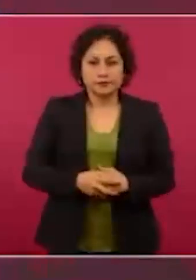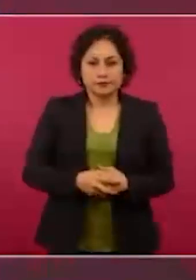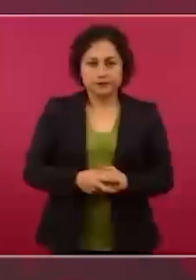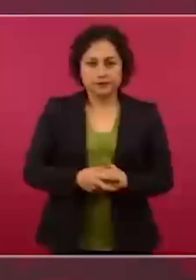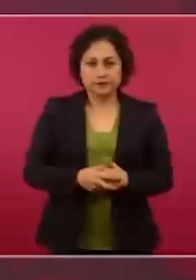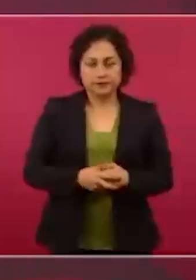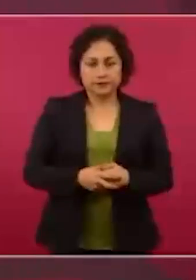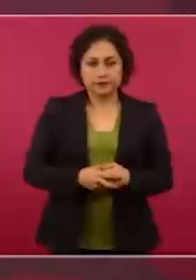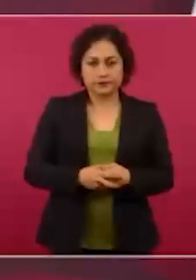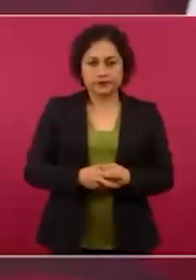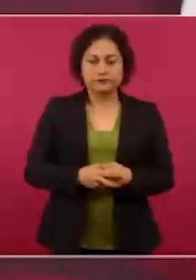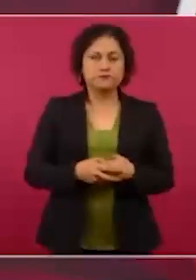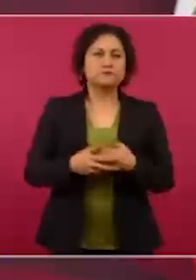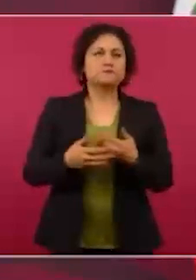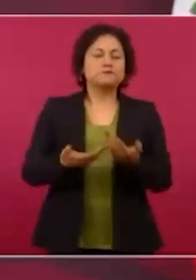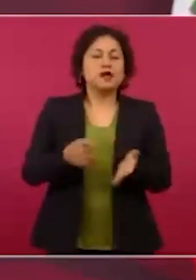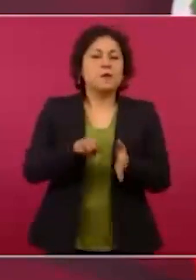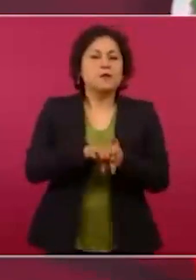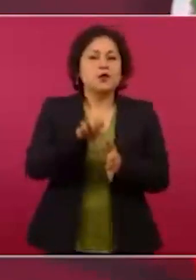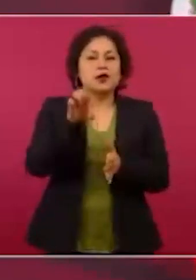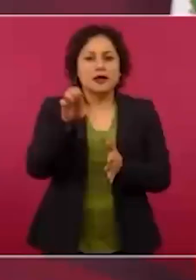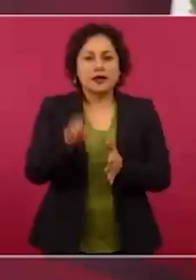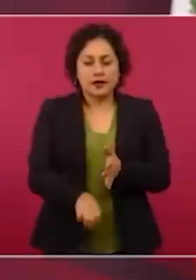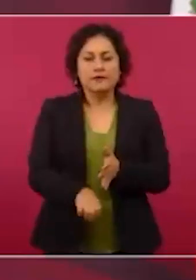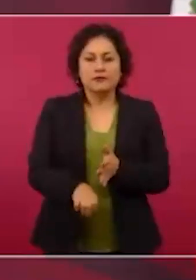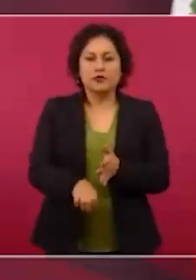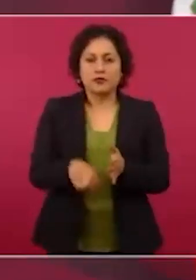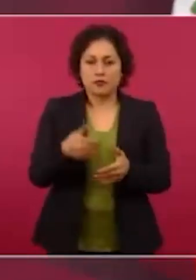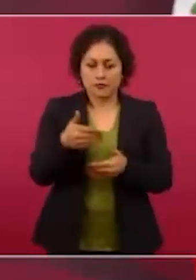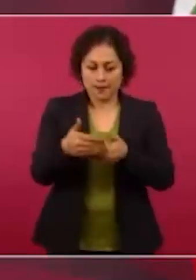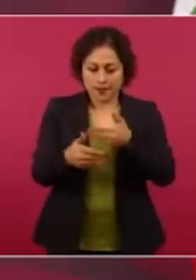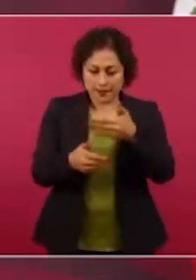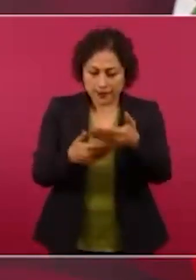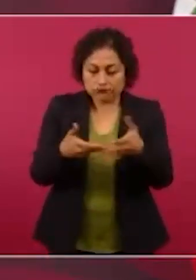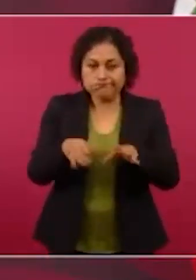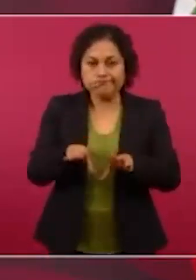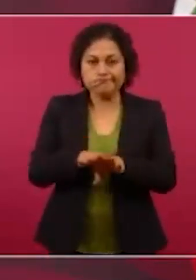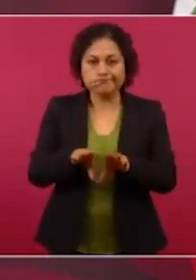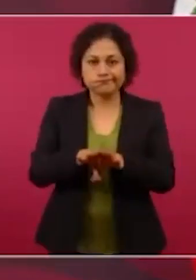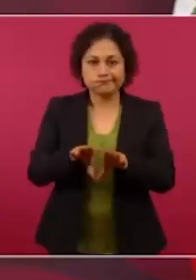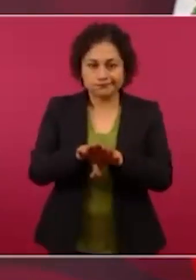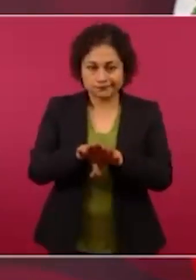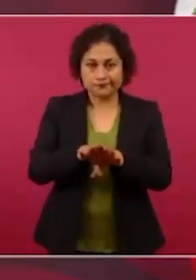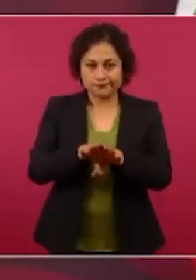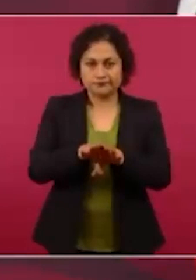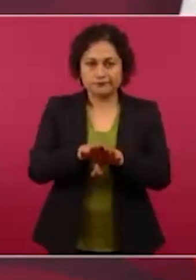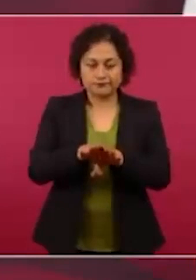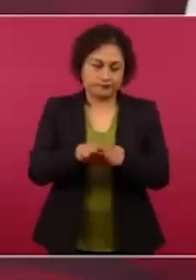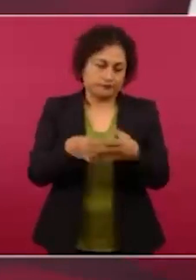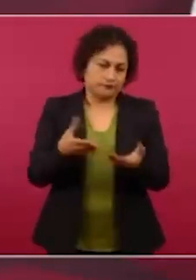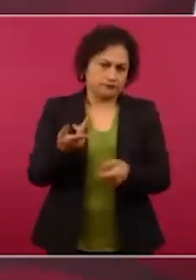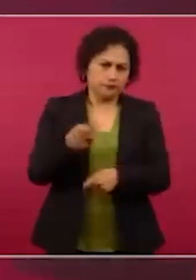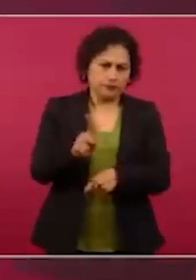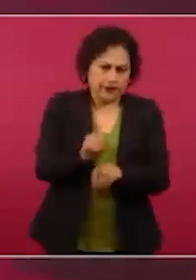demandará al abogado de Genaro García Luna, César de Castro. Agregó que está a la espera de que sus asesores le informen los pasos a seguir